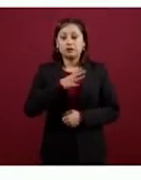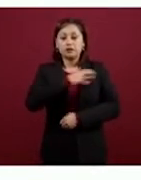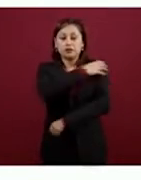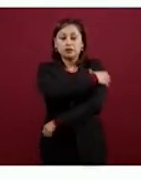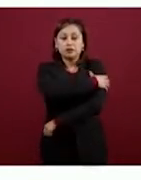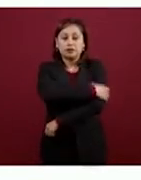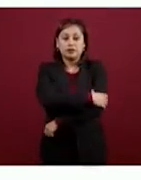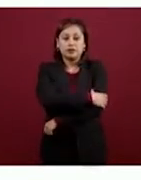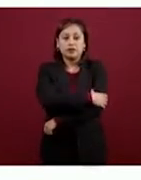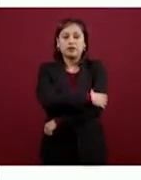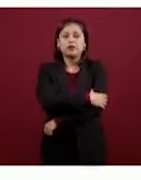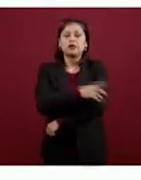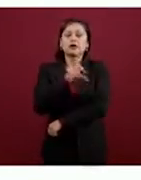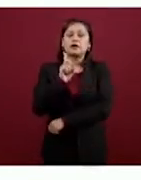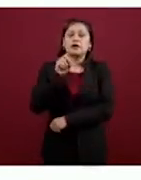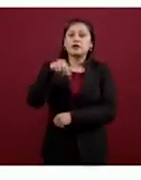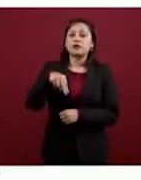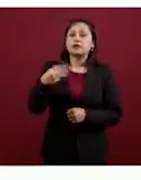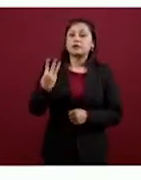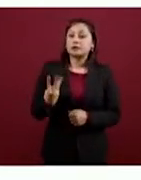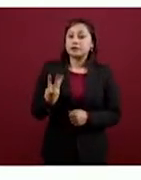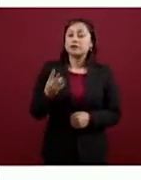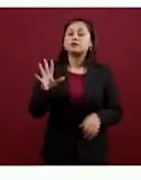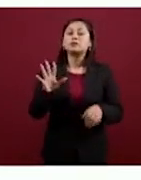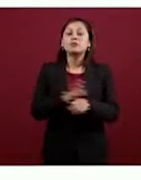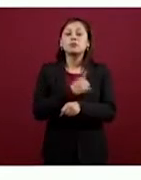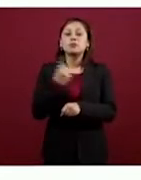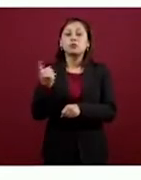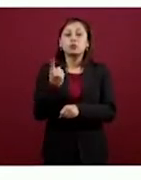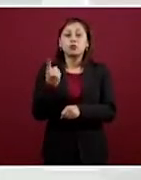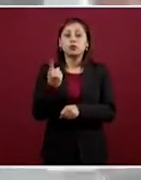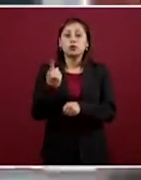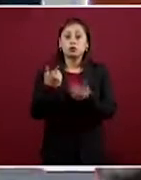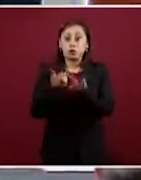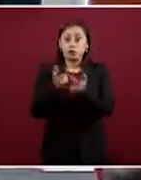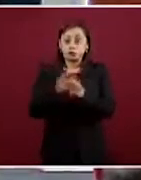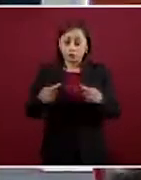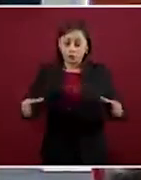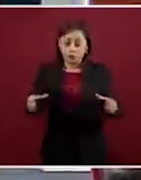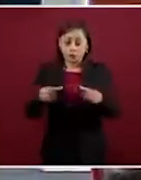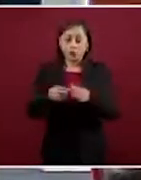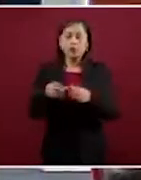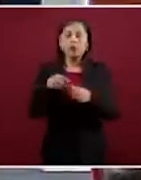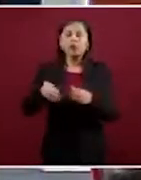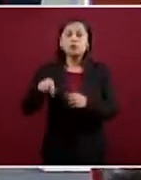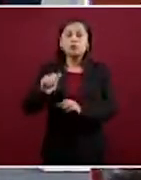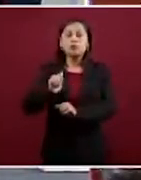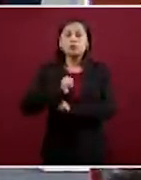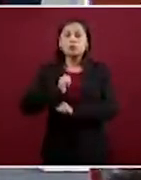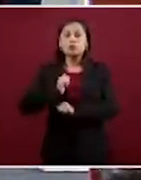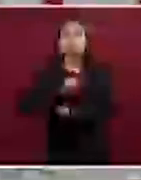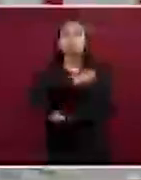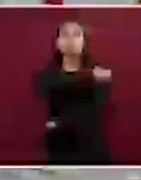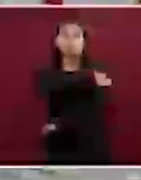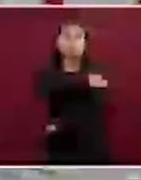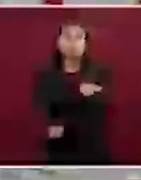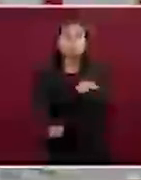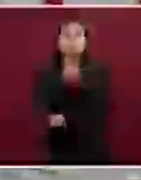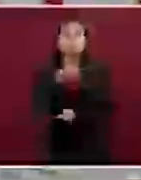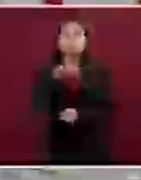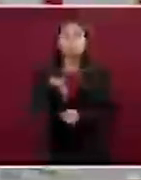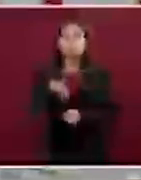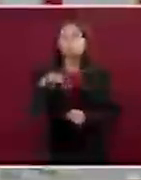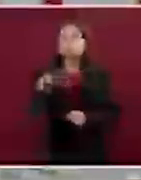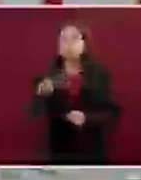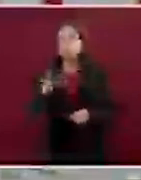dn3 porque la escolta y sus símbolos de dn 3 porque el programa